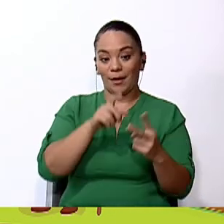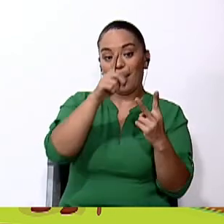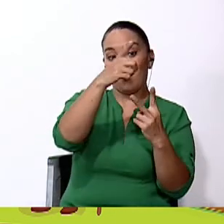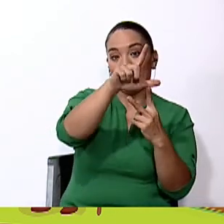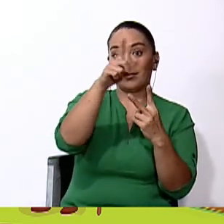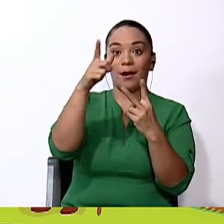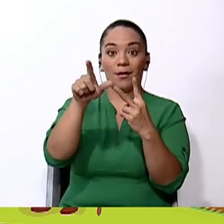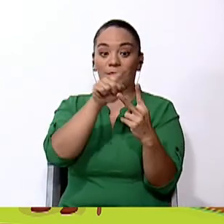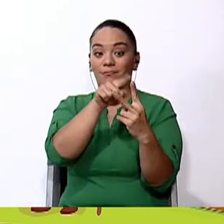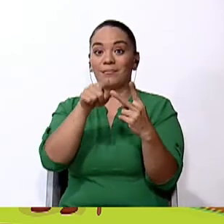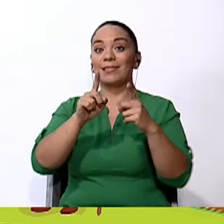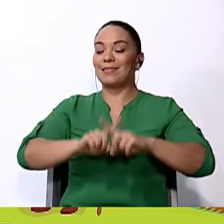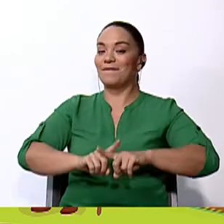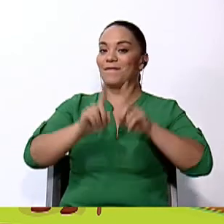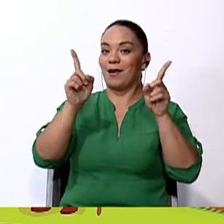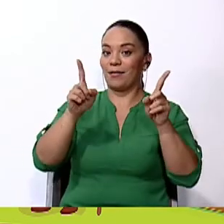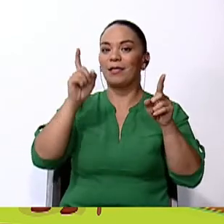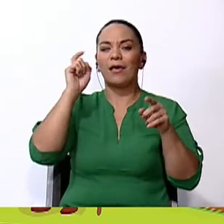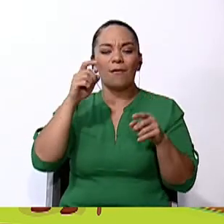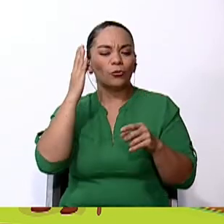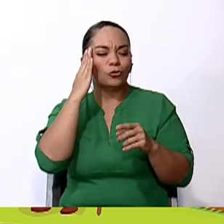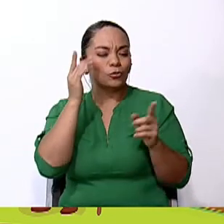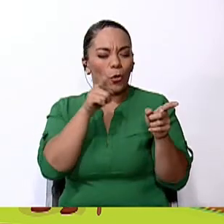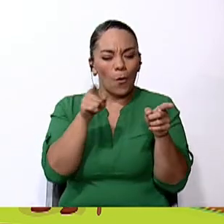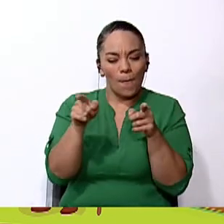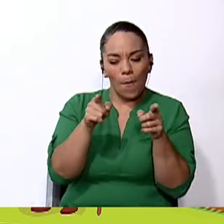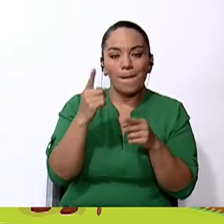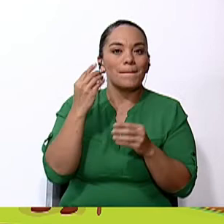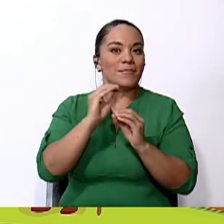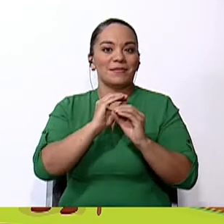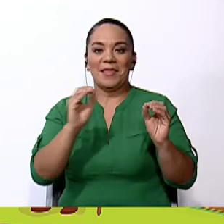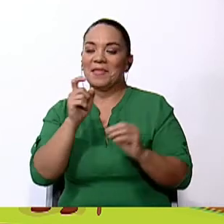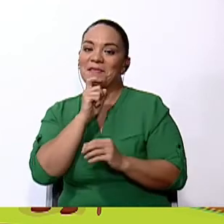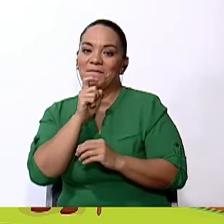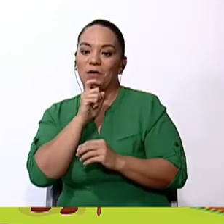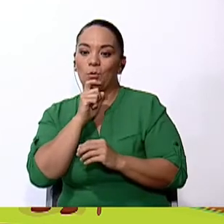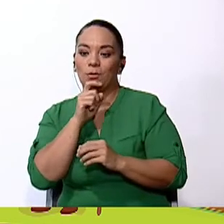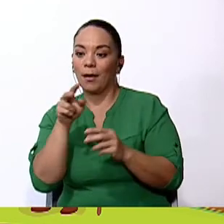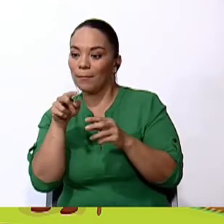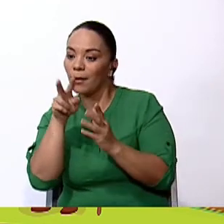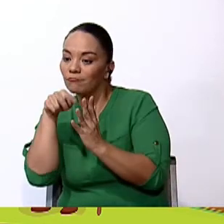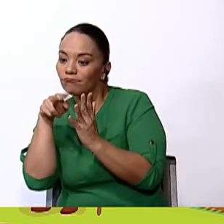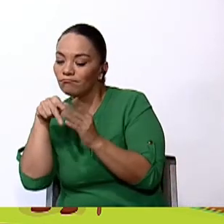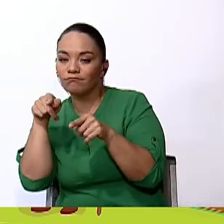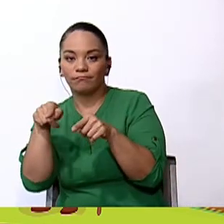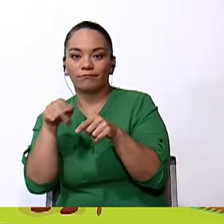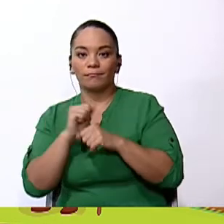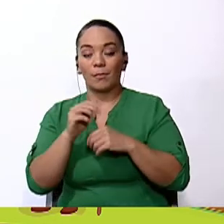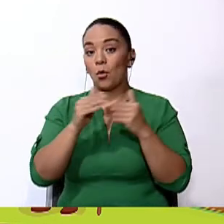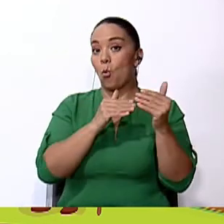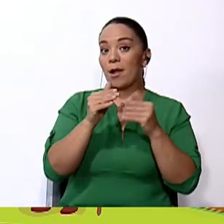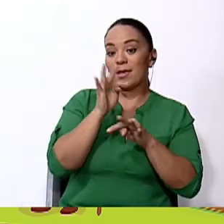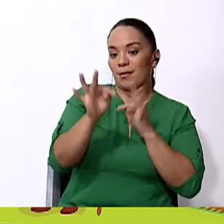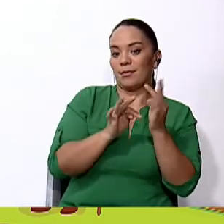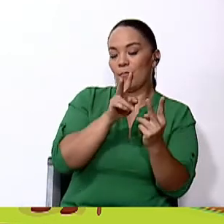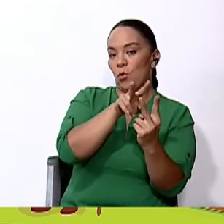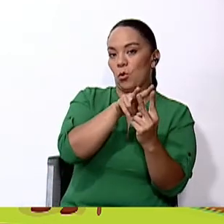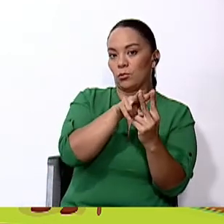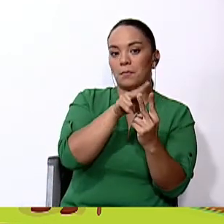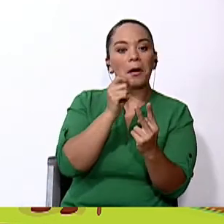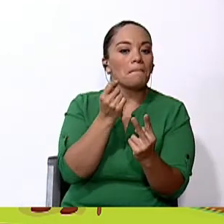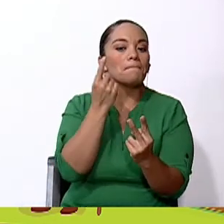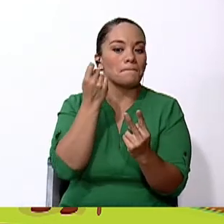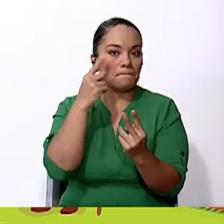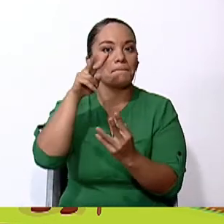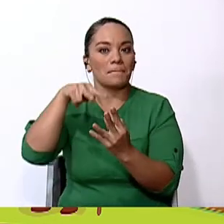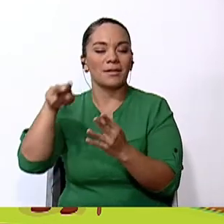letra para no tener ningún tipo de dificultad cuando nos encontramos textos escritos en cualquiera de las dos letras.